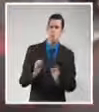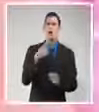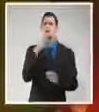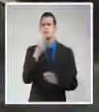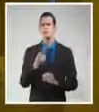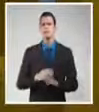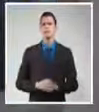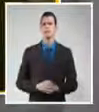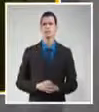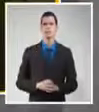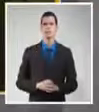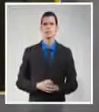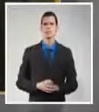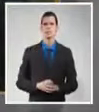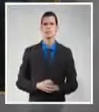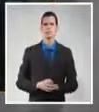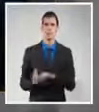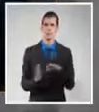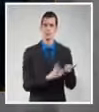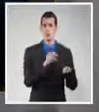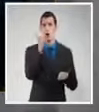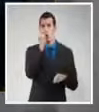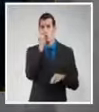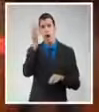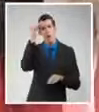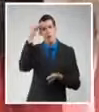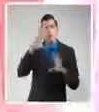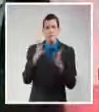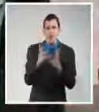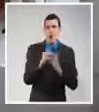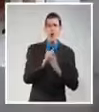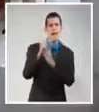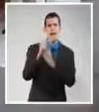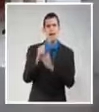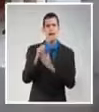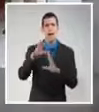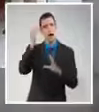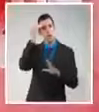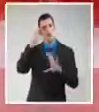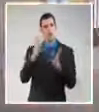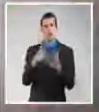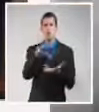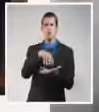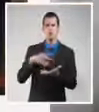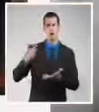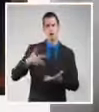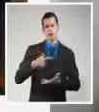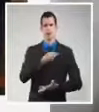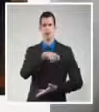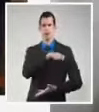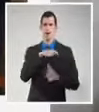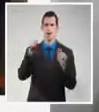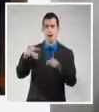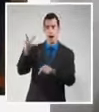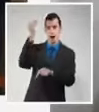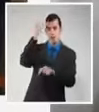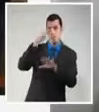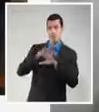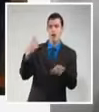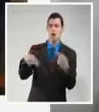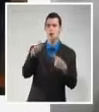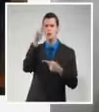en los cursos de formación de liderazgo a los que asistió en Argentina y España. En declaraciones